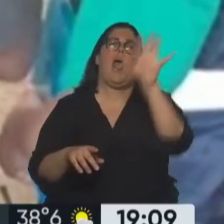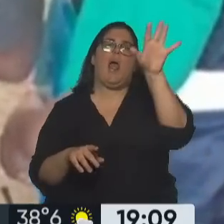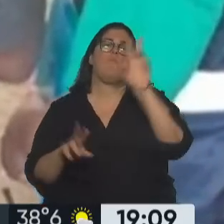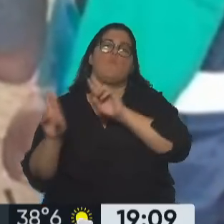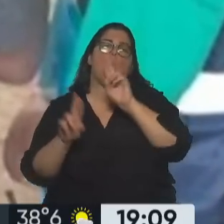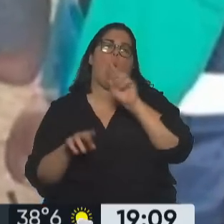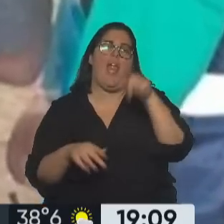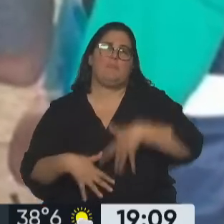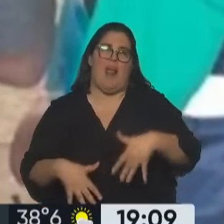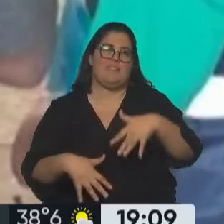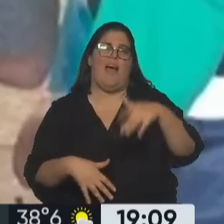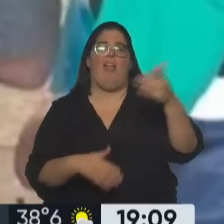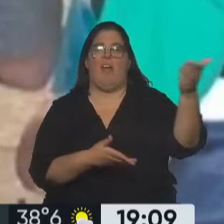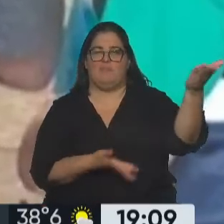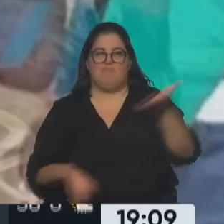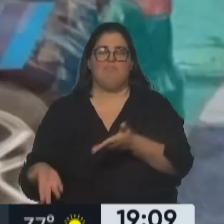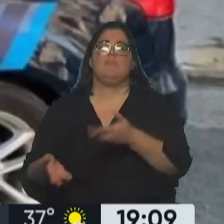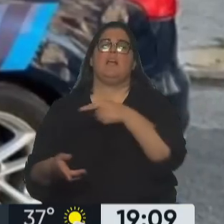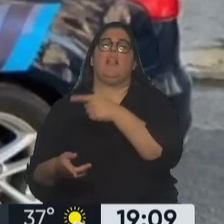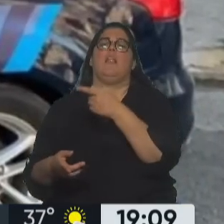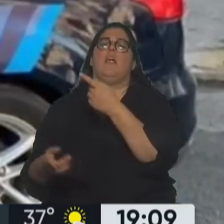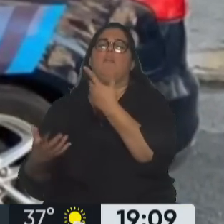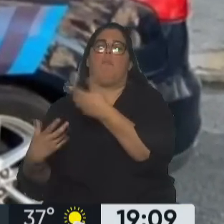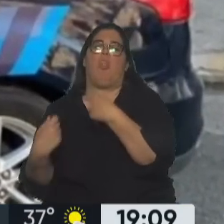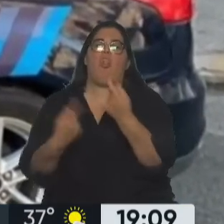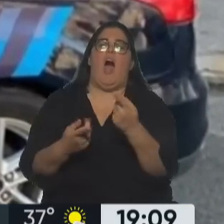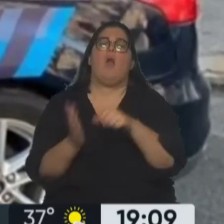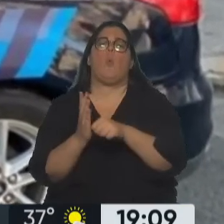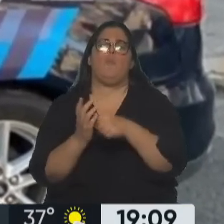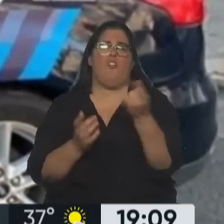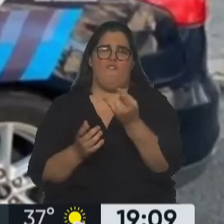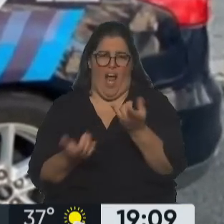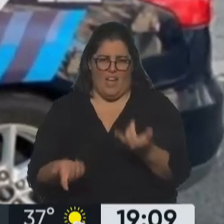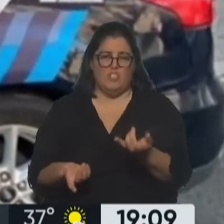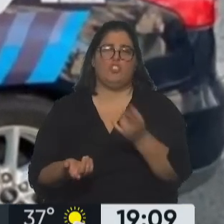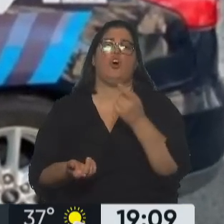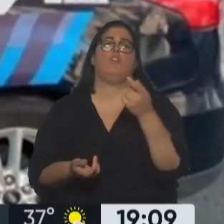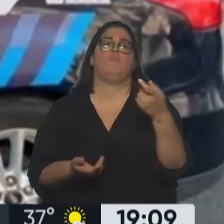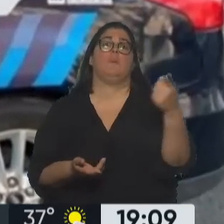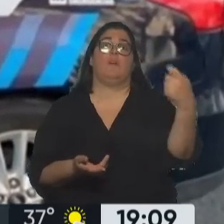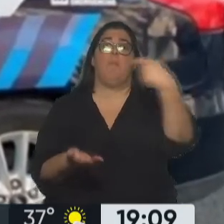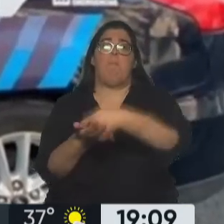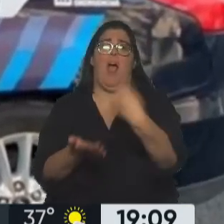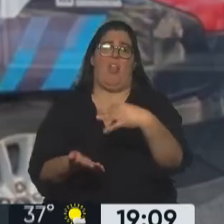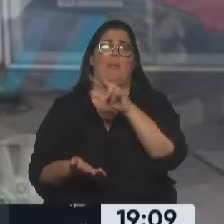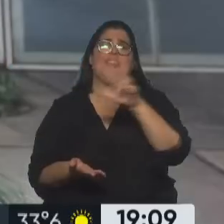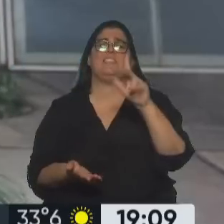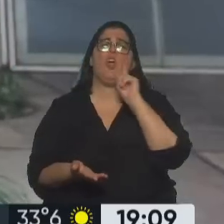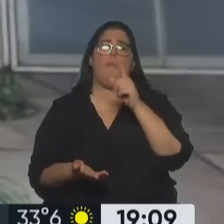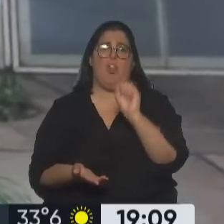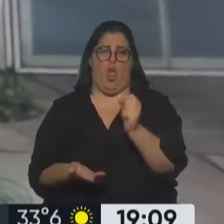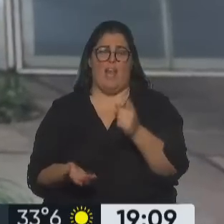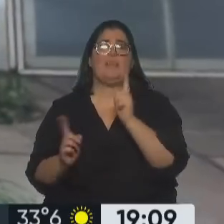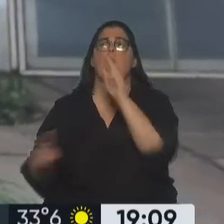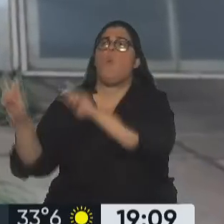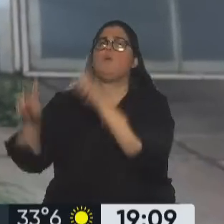documentos falsos por 35 mil dólares además de asegurarles lugar en algún sanatorio para poder